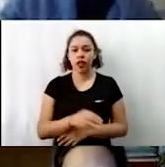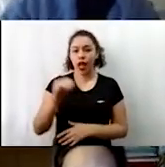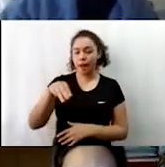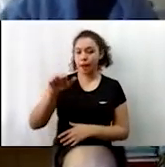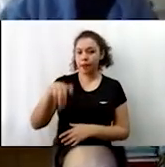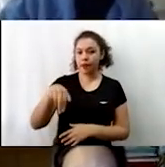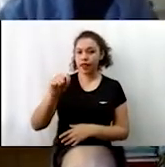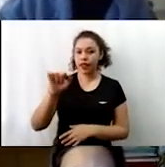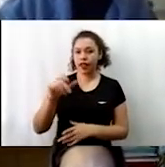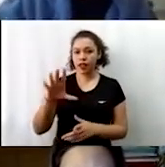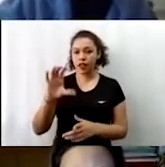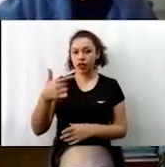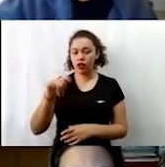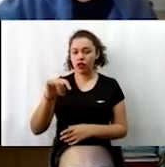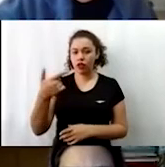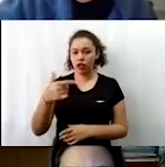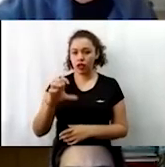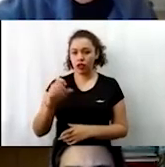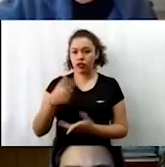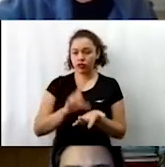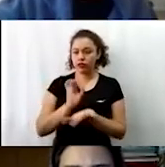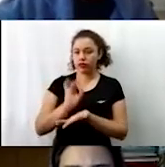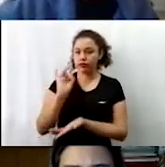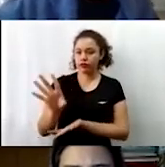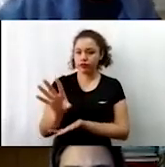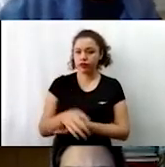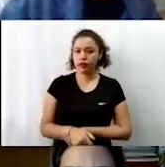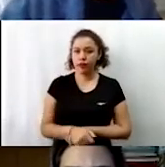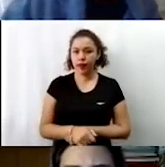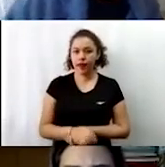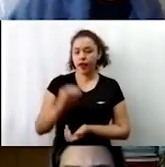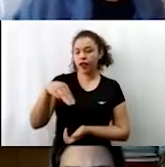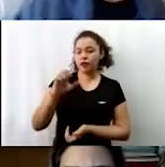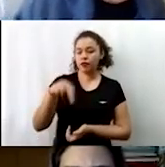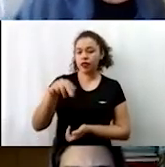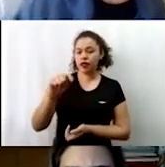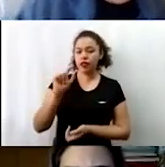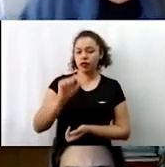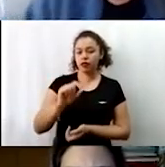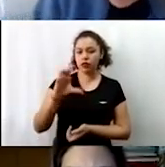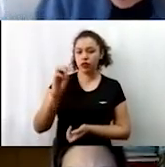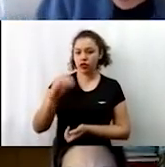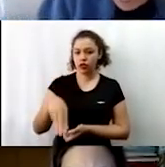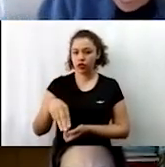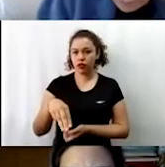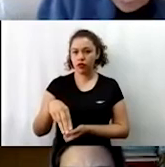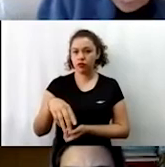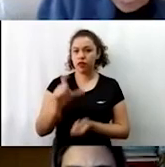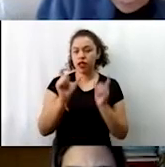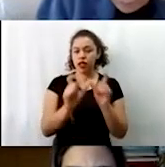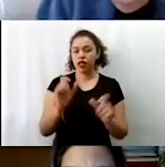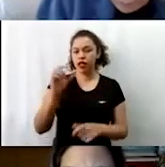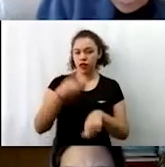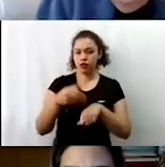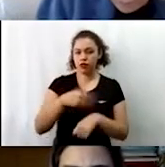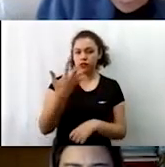se los dejo en el chat. Ustedes entran menti.com y ponen este pequeño código que está aquí,